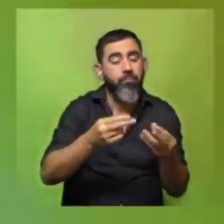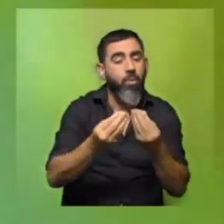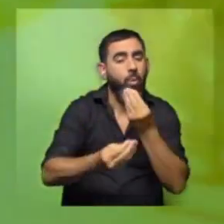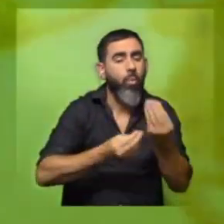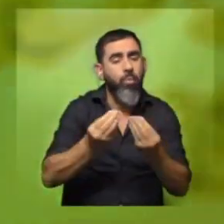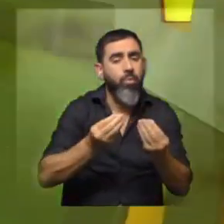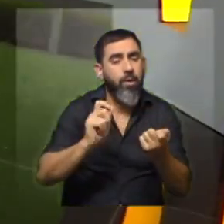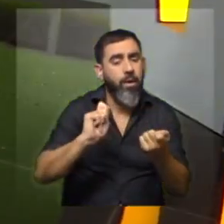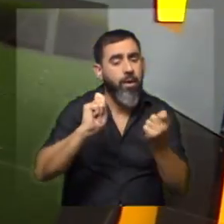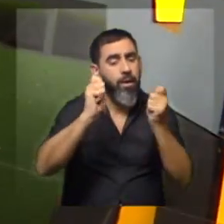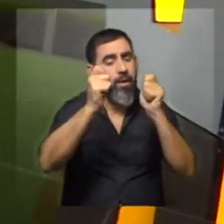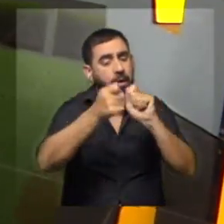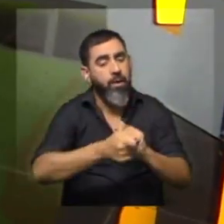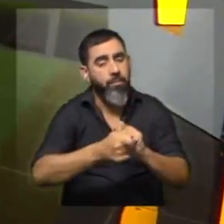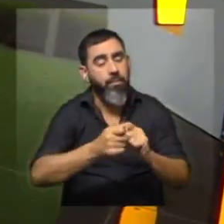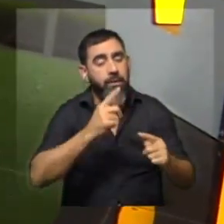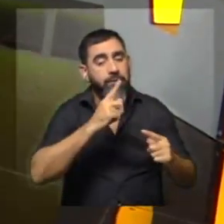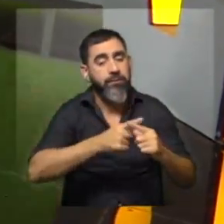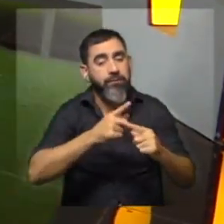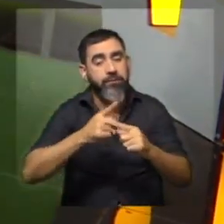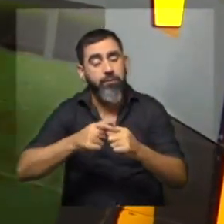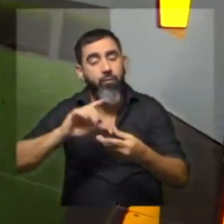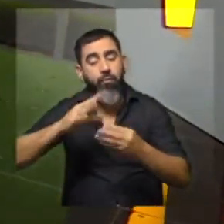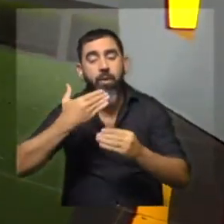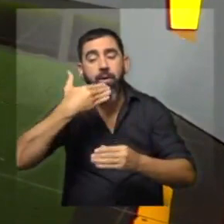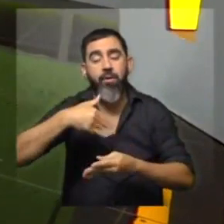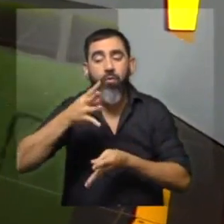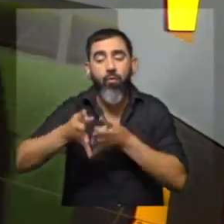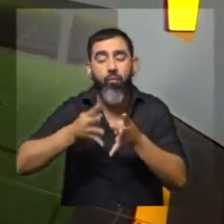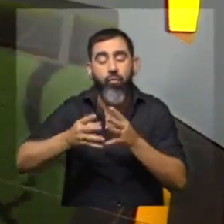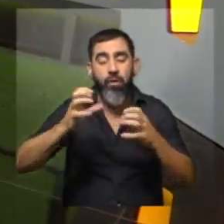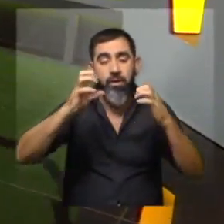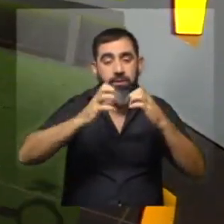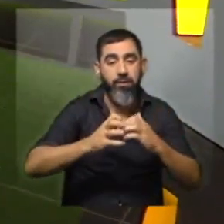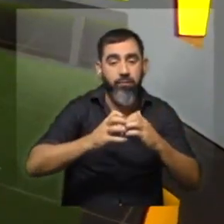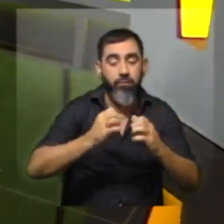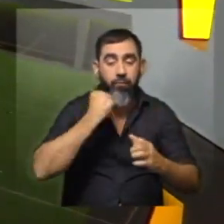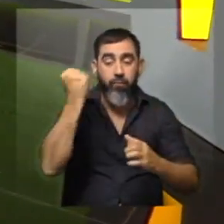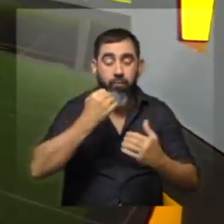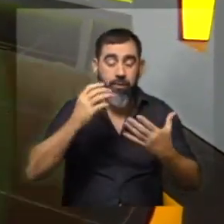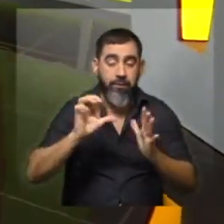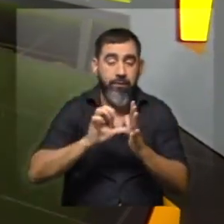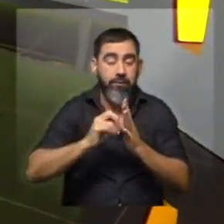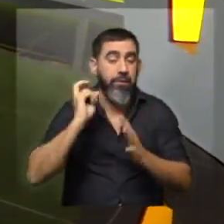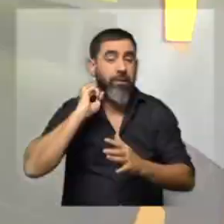fue cambiando a lo largo de los siglos nuestra manera de entender cómo funciona esto que es el eje de nuestro sistema